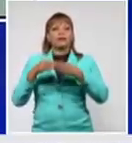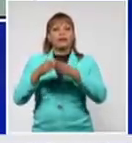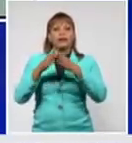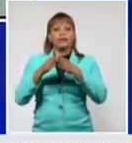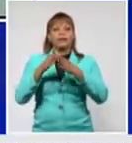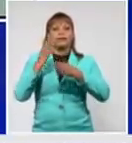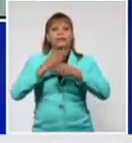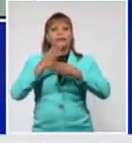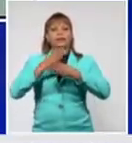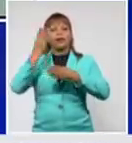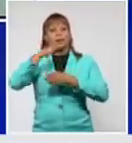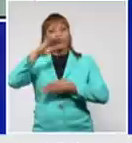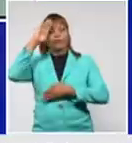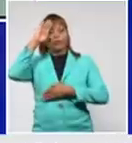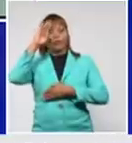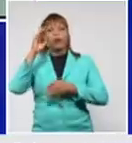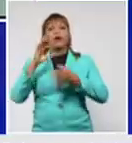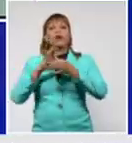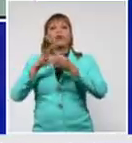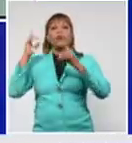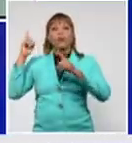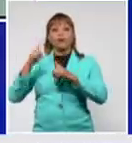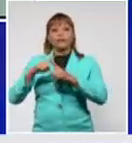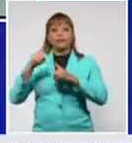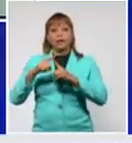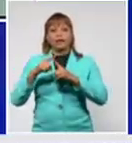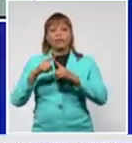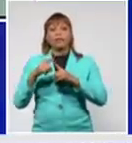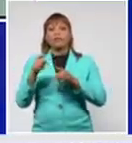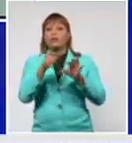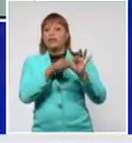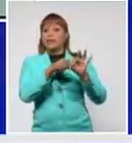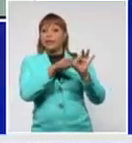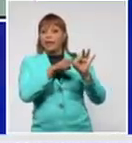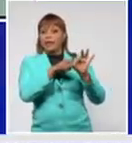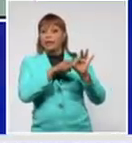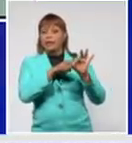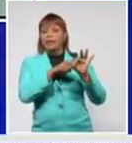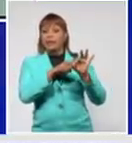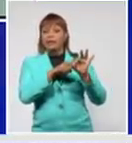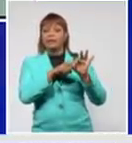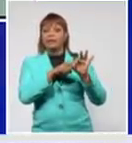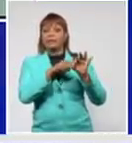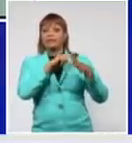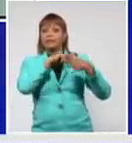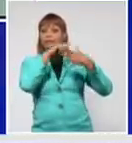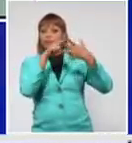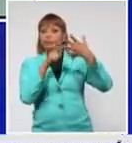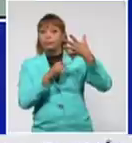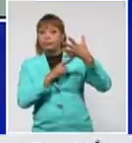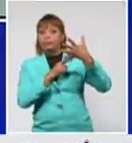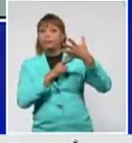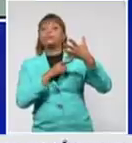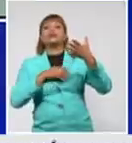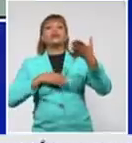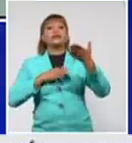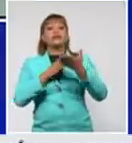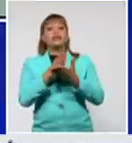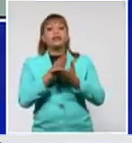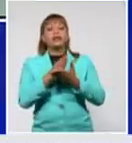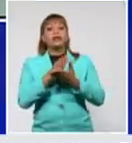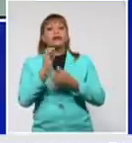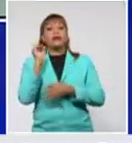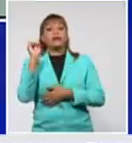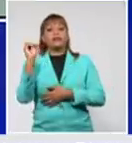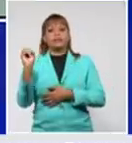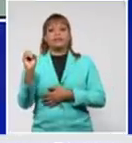Santiago de Cuba, Guantánamo y el municipio especial Isla de la Juventud se mantienen sin confirmar